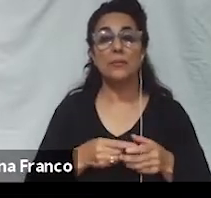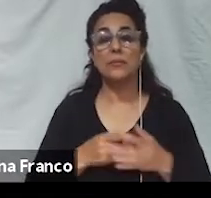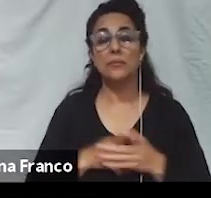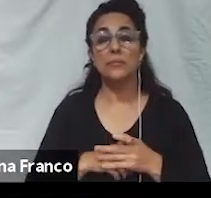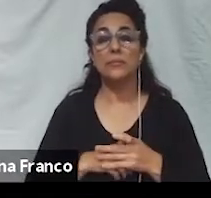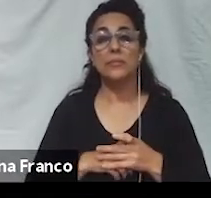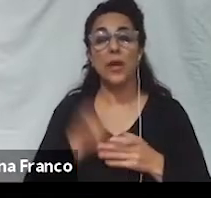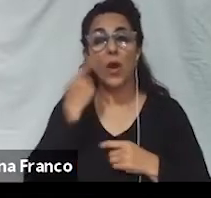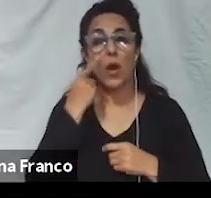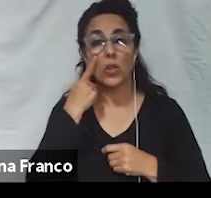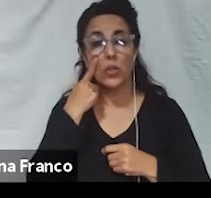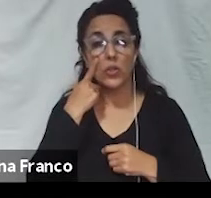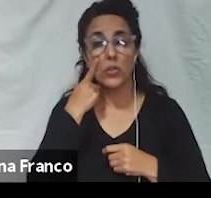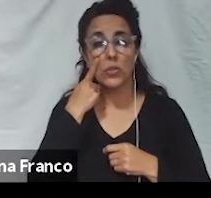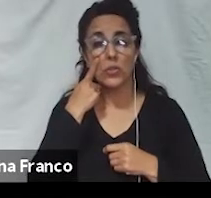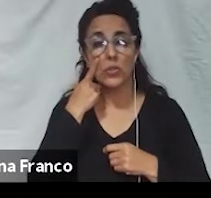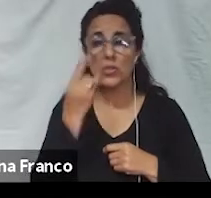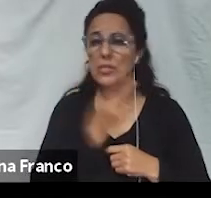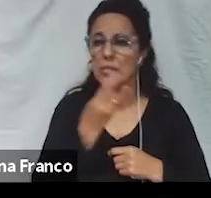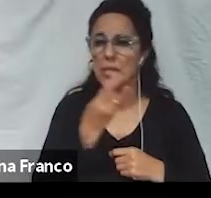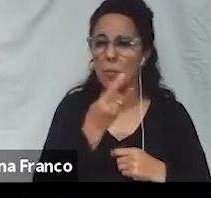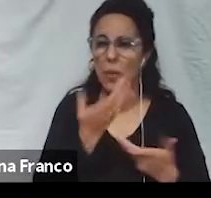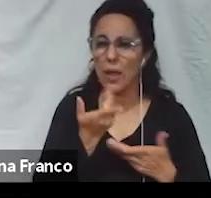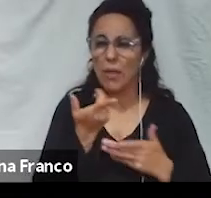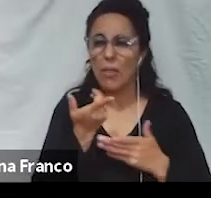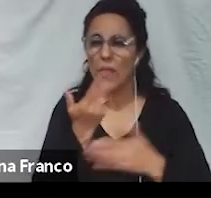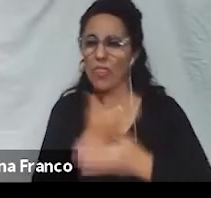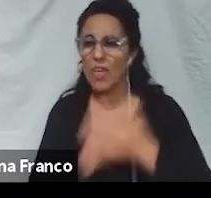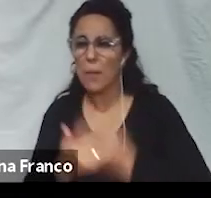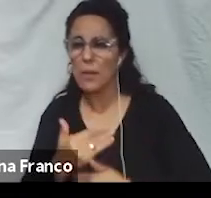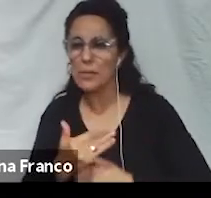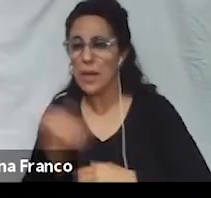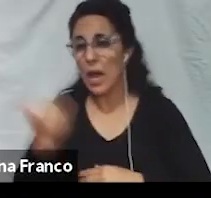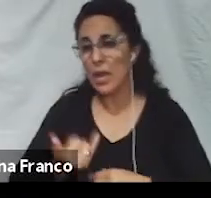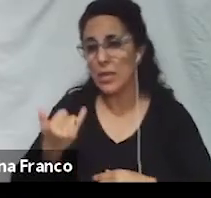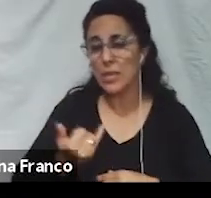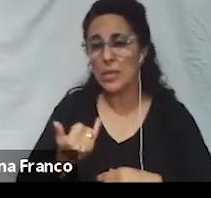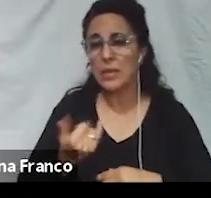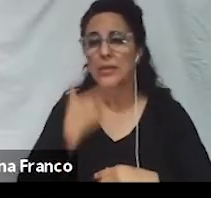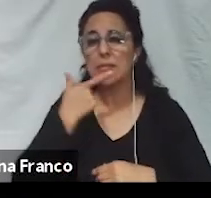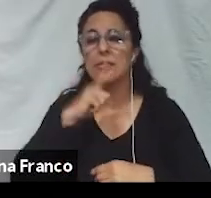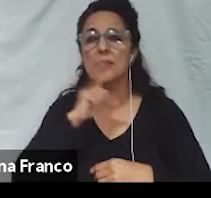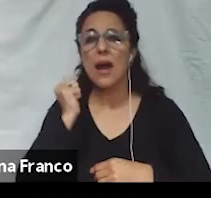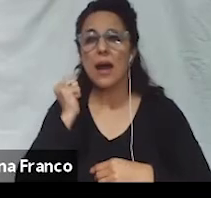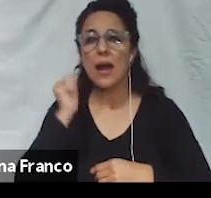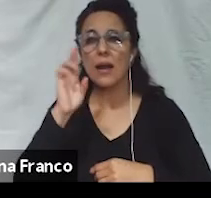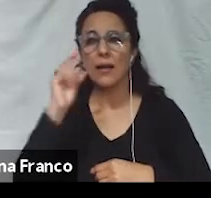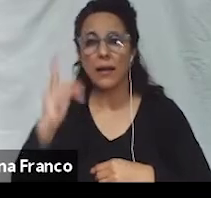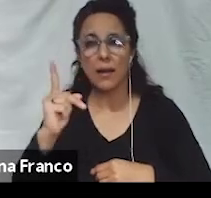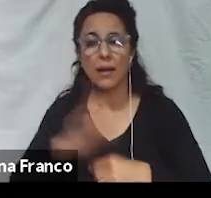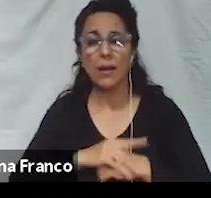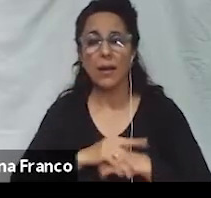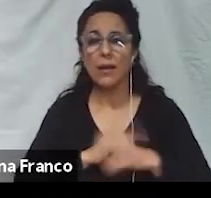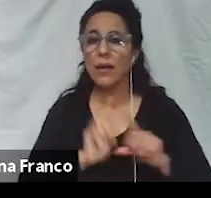es útil tener conocimiento sobre simuladores de discapacidad. Por ejemplo, existe una que se llama Stark, que